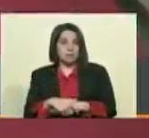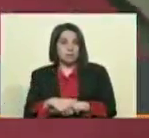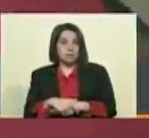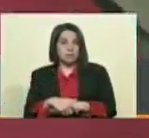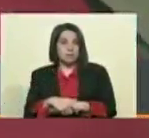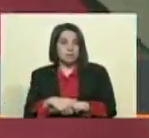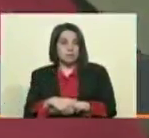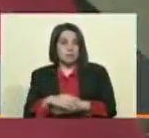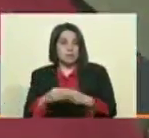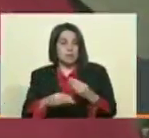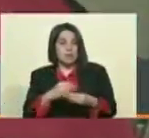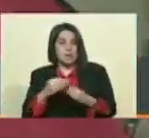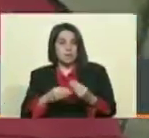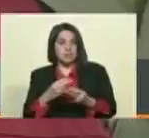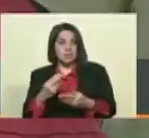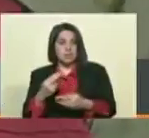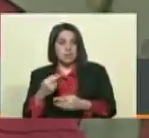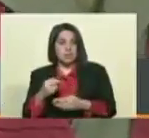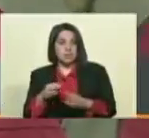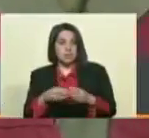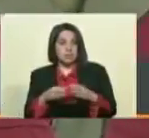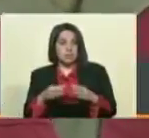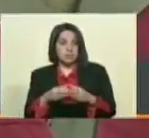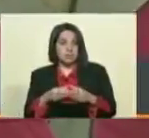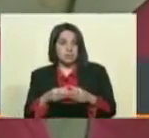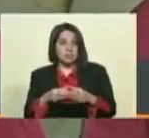Creación de nuestro comandante Chávez.